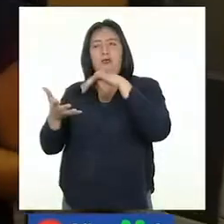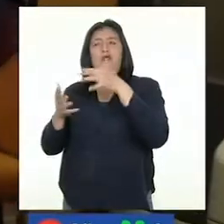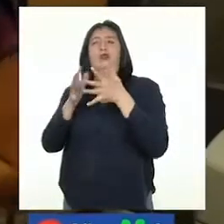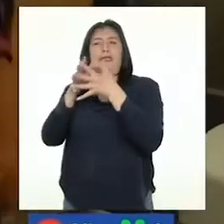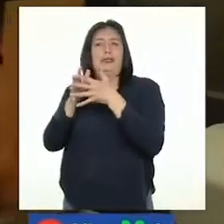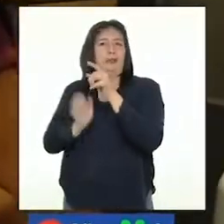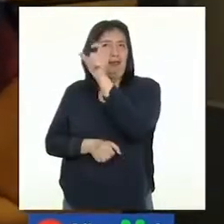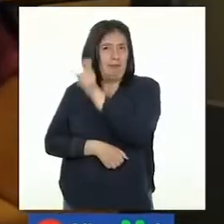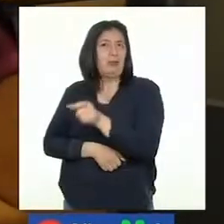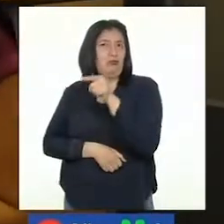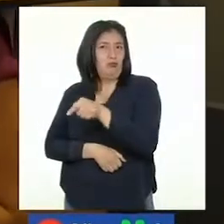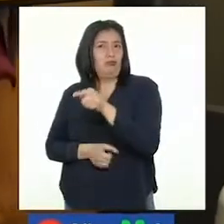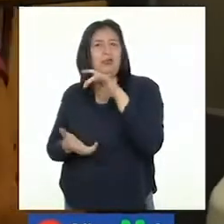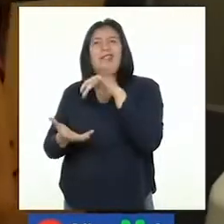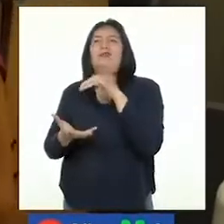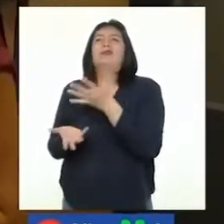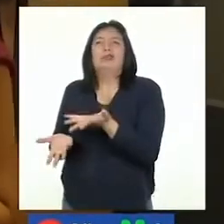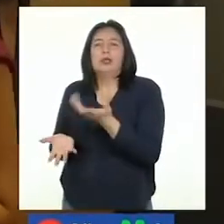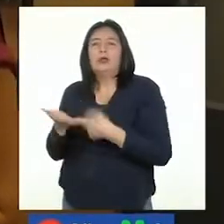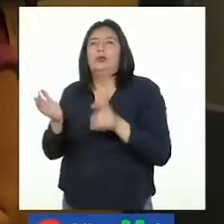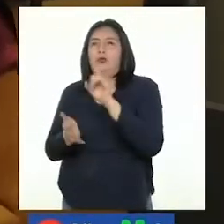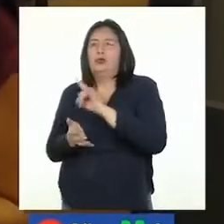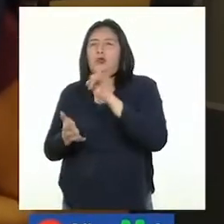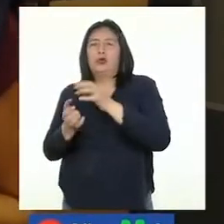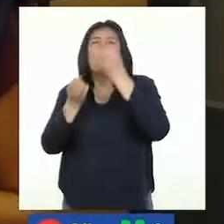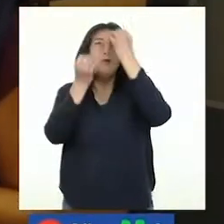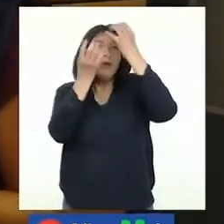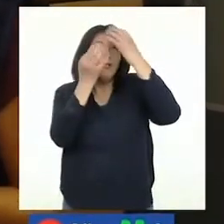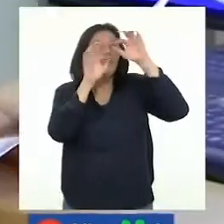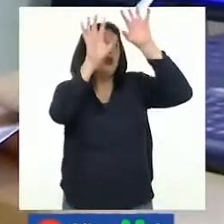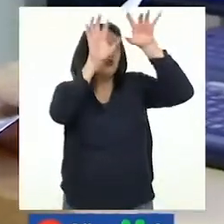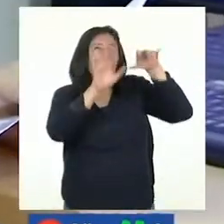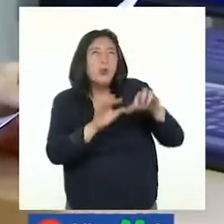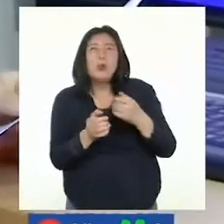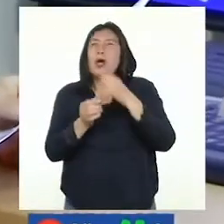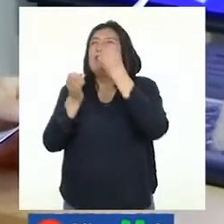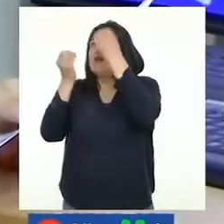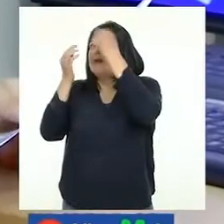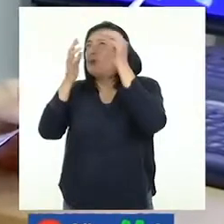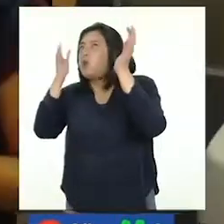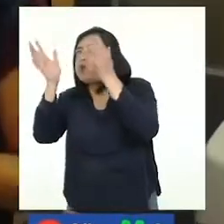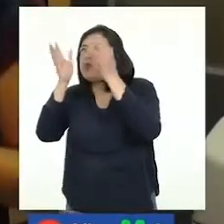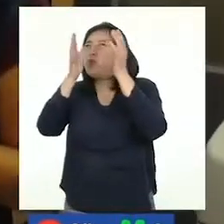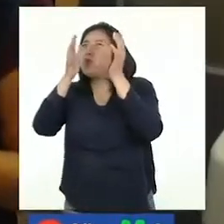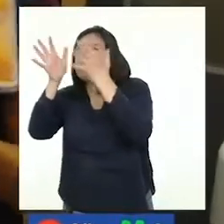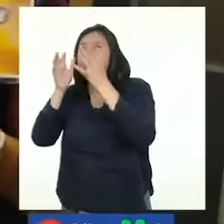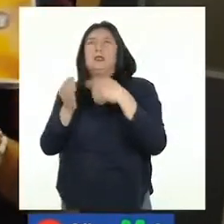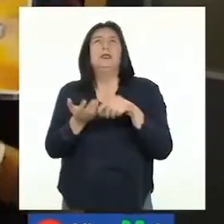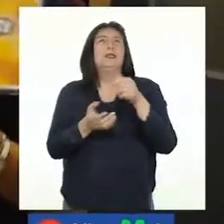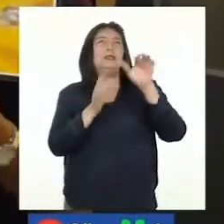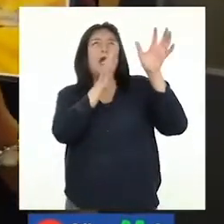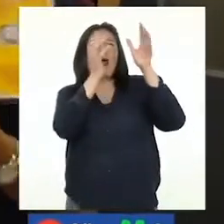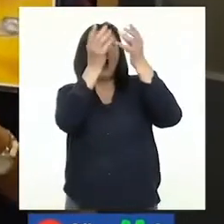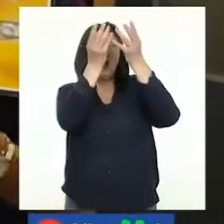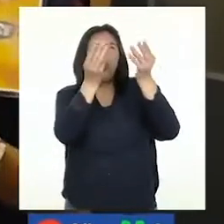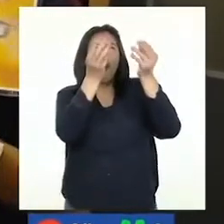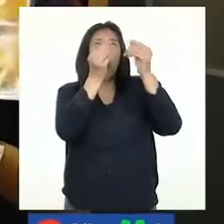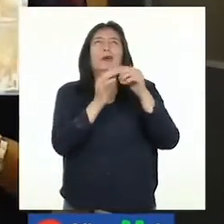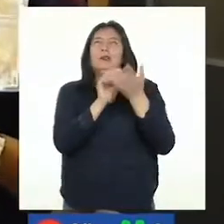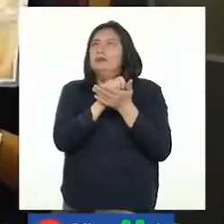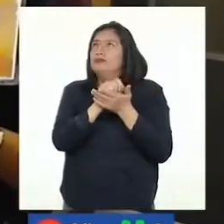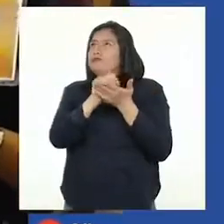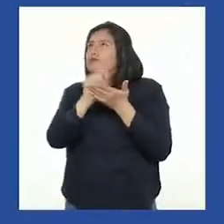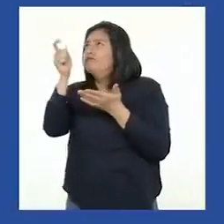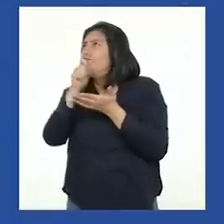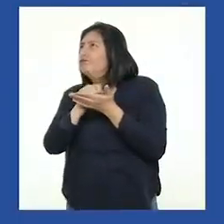Ese climatólogo, ¿qué hizo? Utilizó datos de lluvia, datos de viento, datos de humedad y sacó una serie de